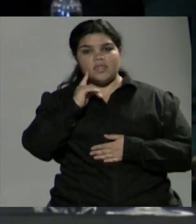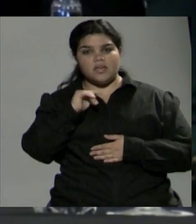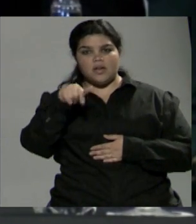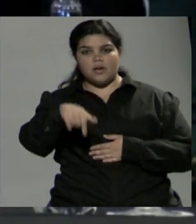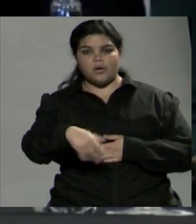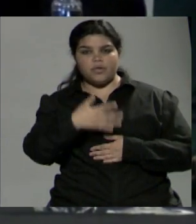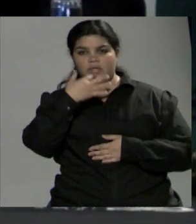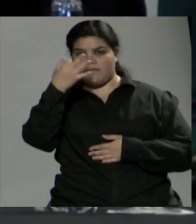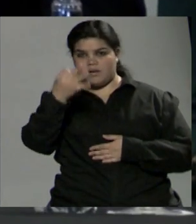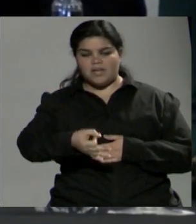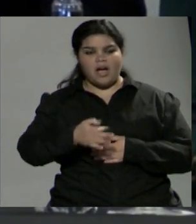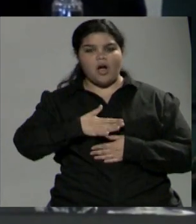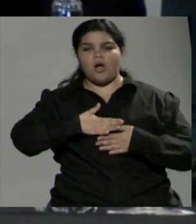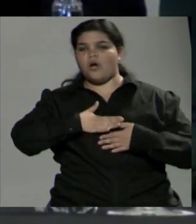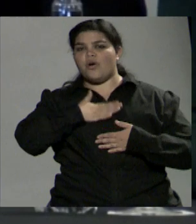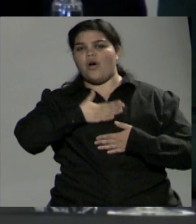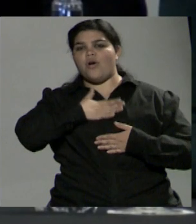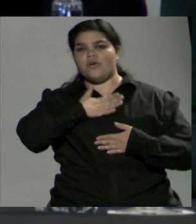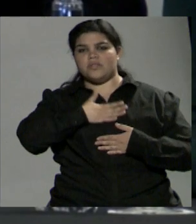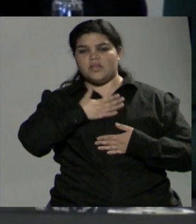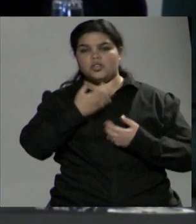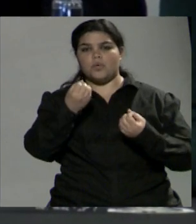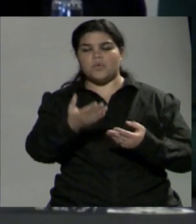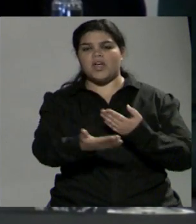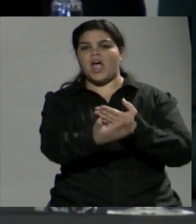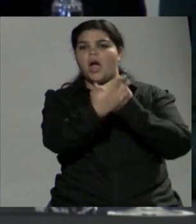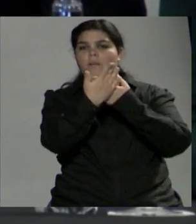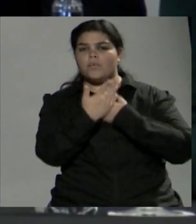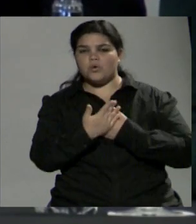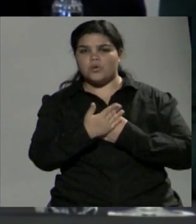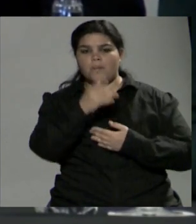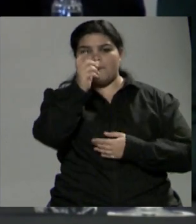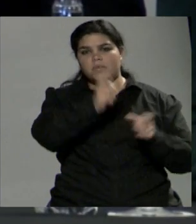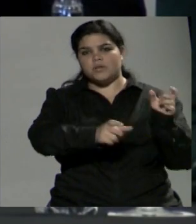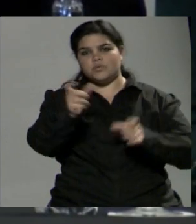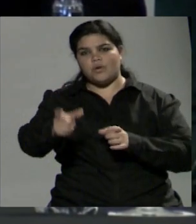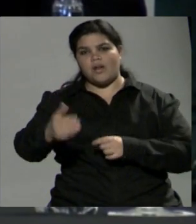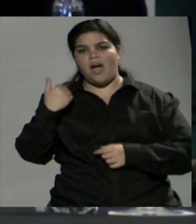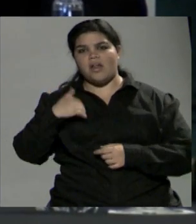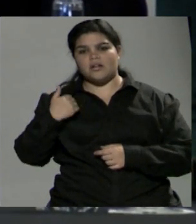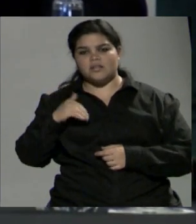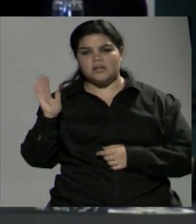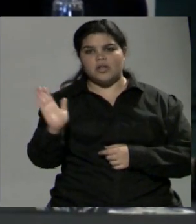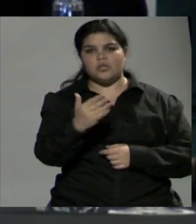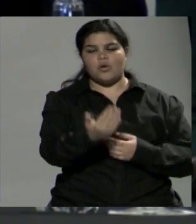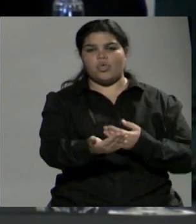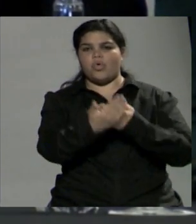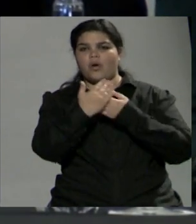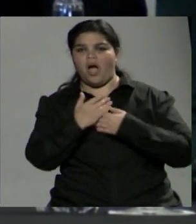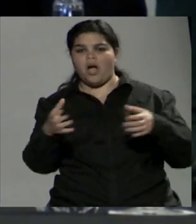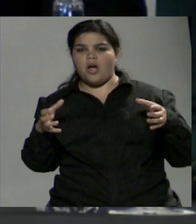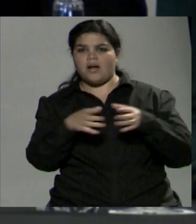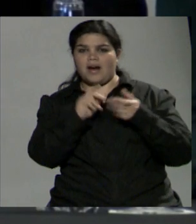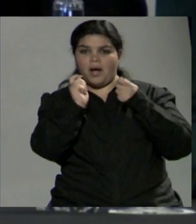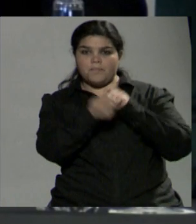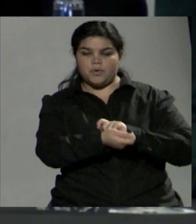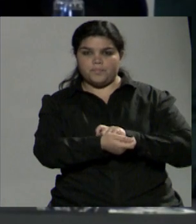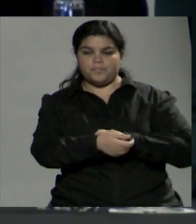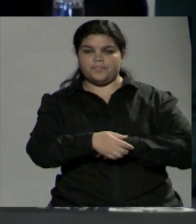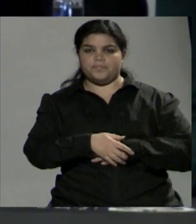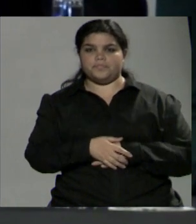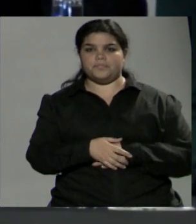muy contentos por el apoyo que todos los argentinos le han dado al cambio, ¿no?